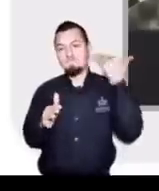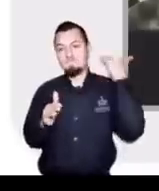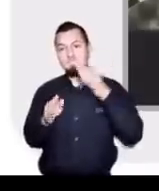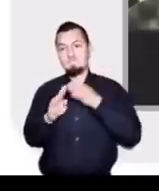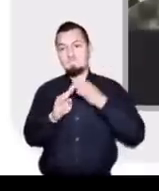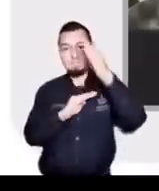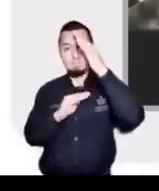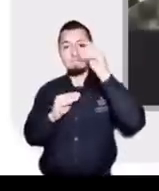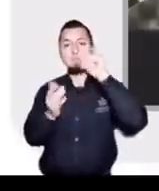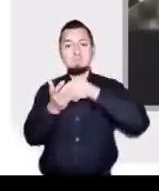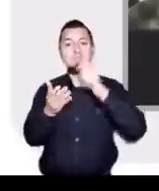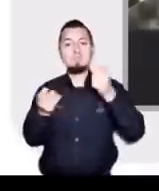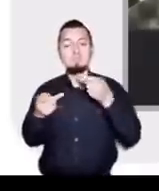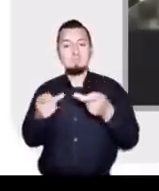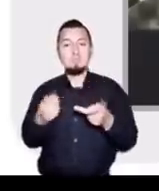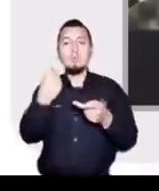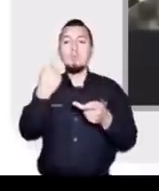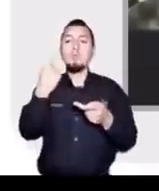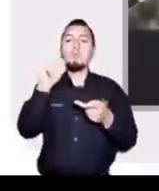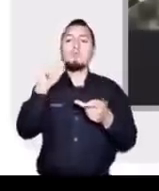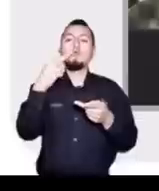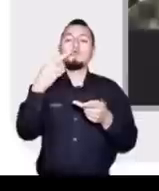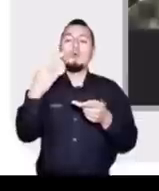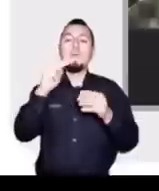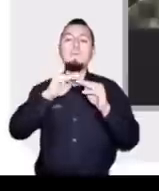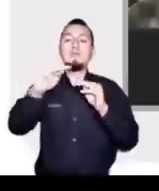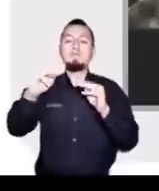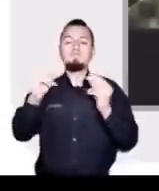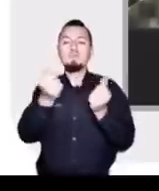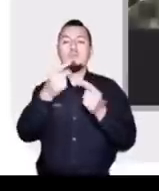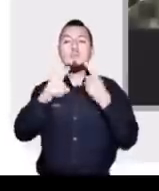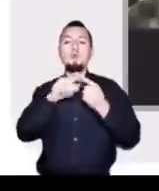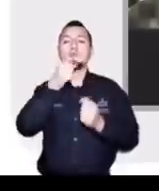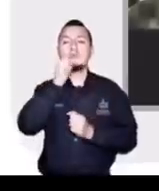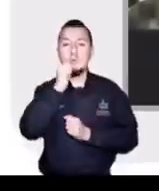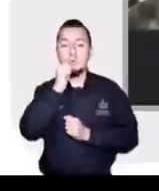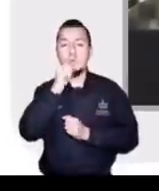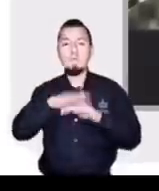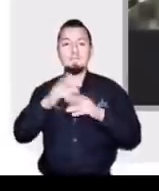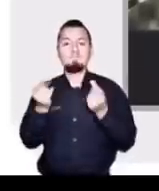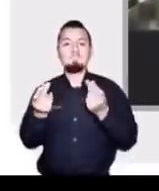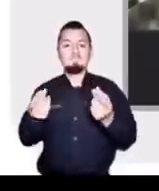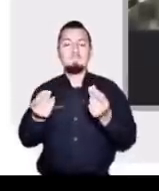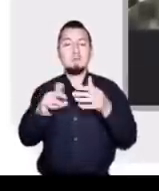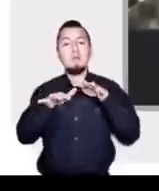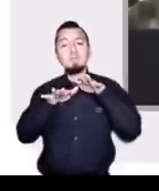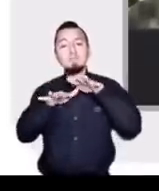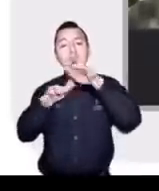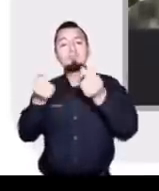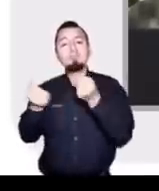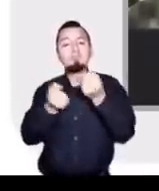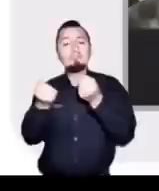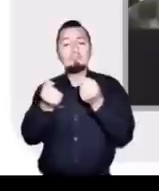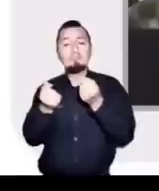de 1.2 metros sobre segundo cuadrado. La misma tecnología que sirvió